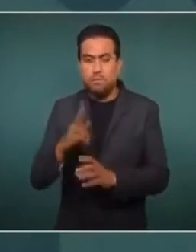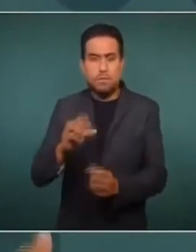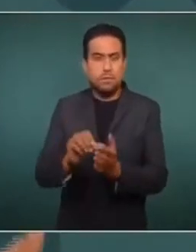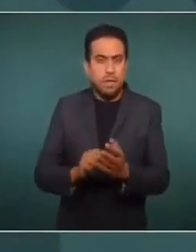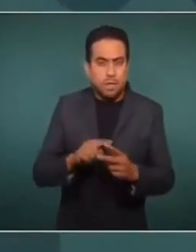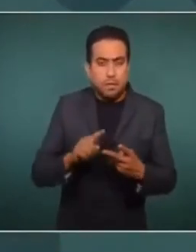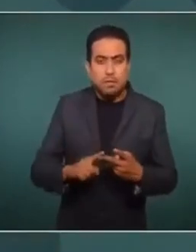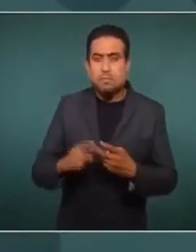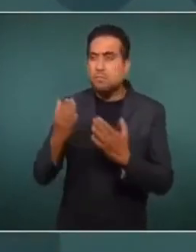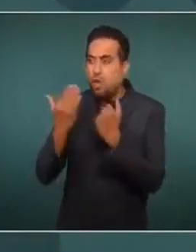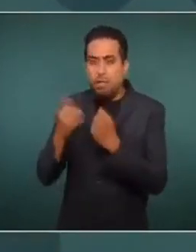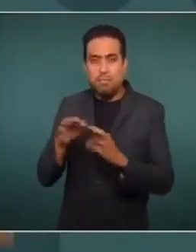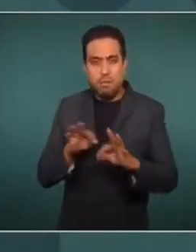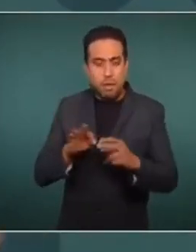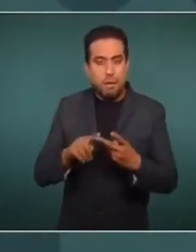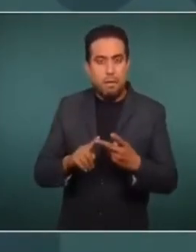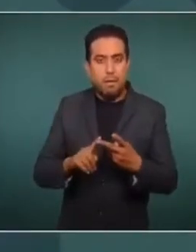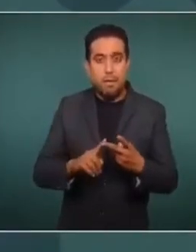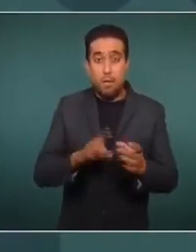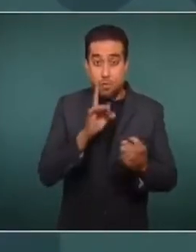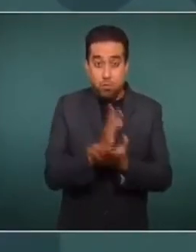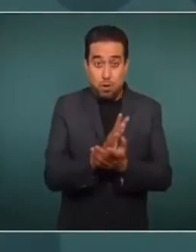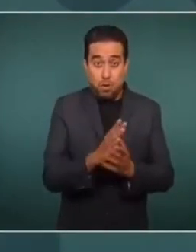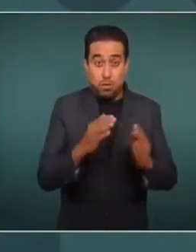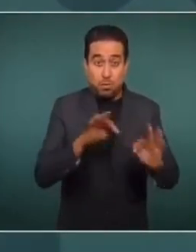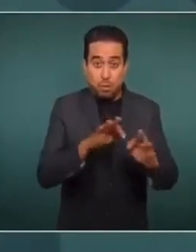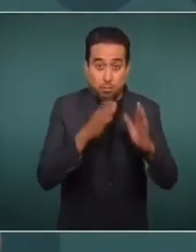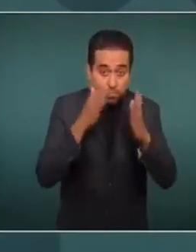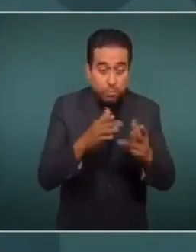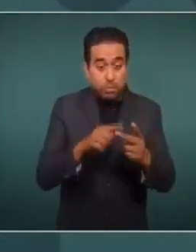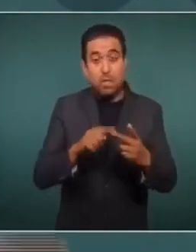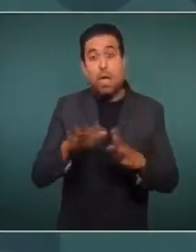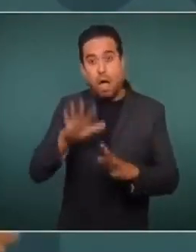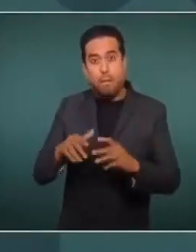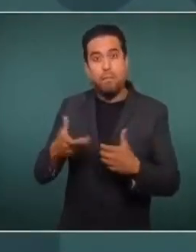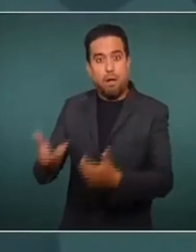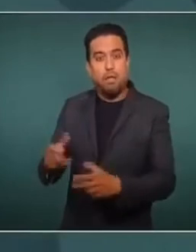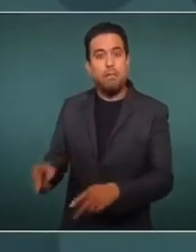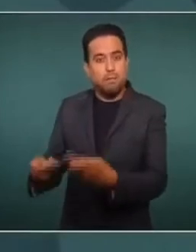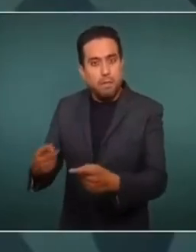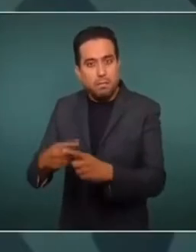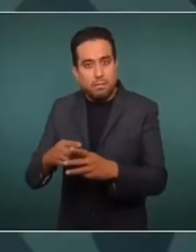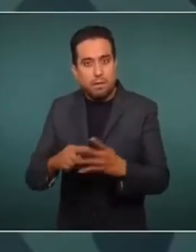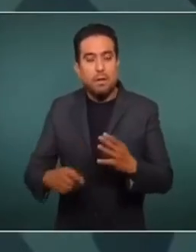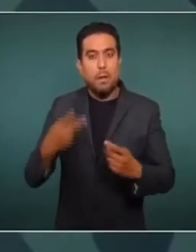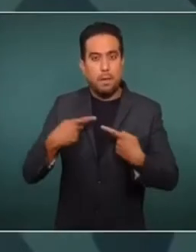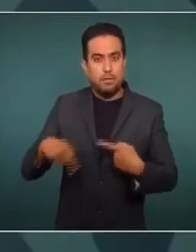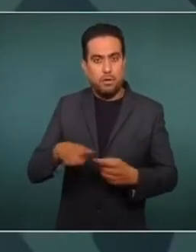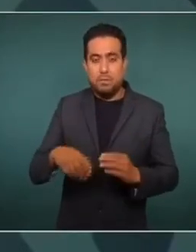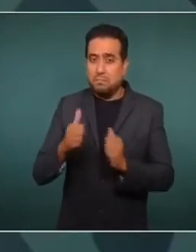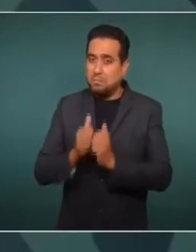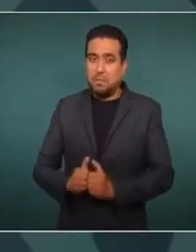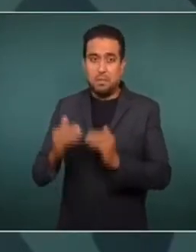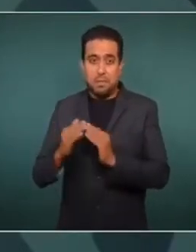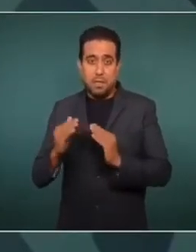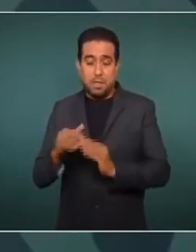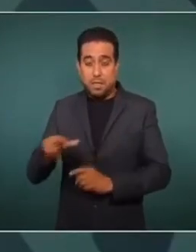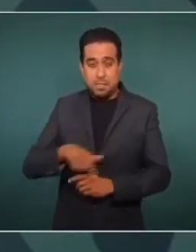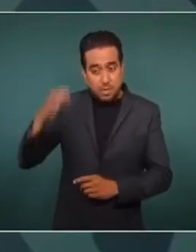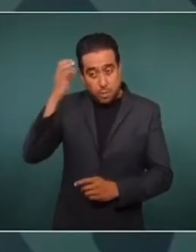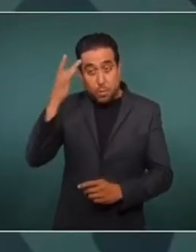desempleo, pero no solo formal, sino los que se buscan la vida en la calle, la gente con mucho sacrificio se resguardó y pensaron, vienen los